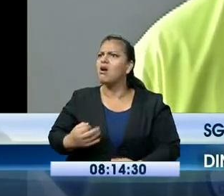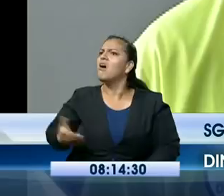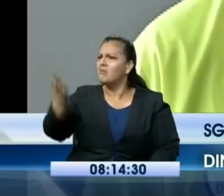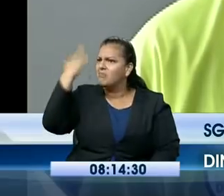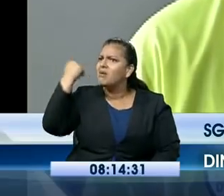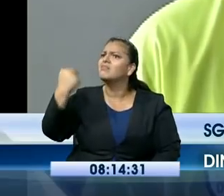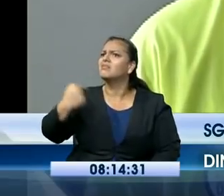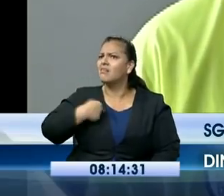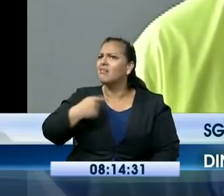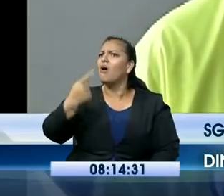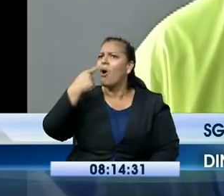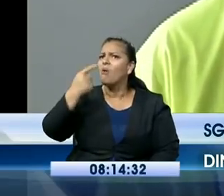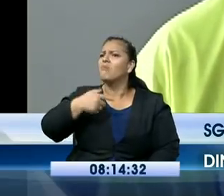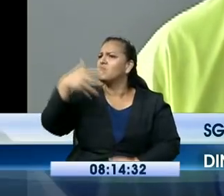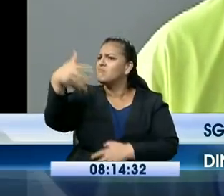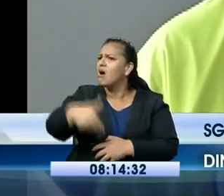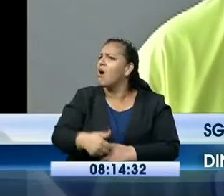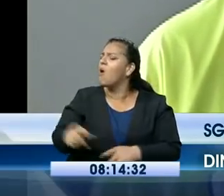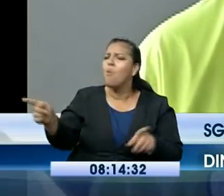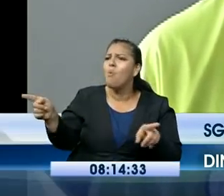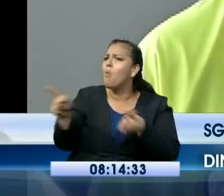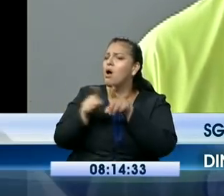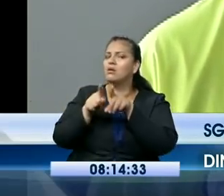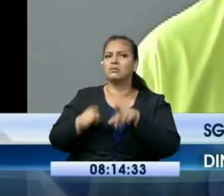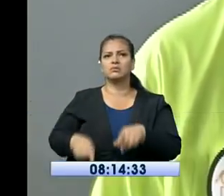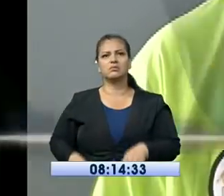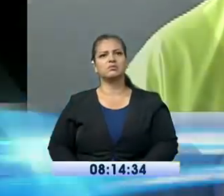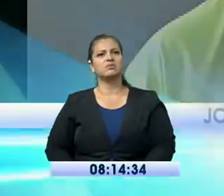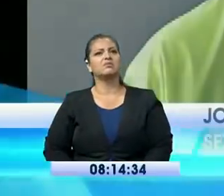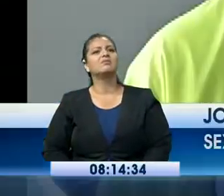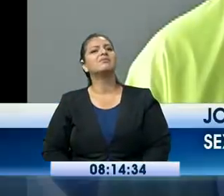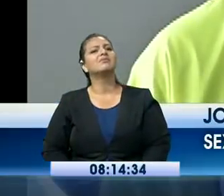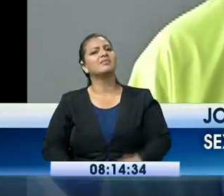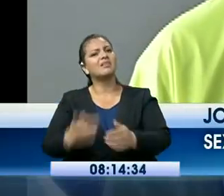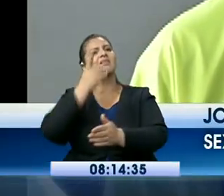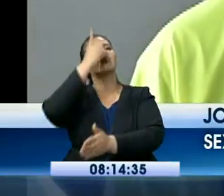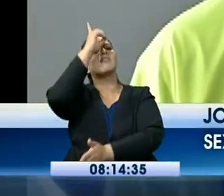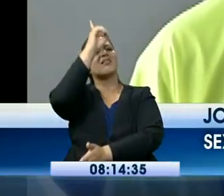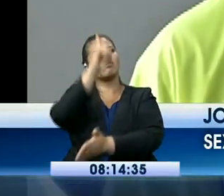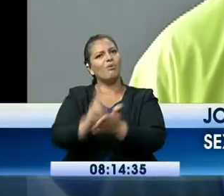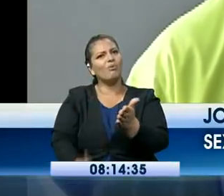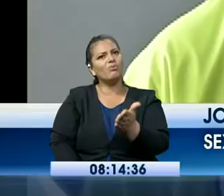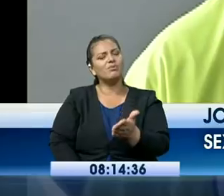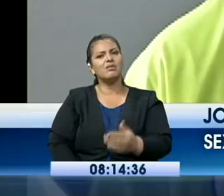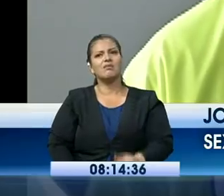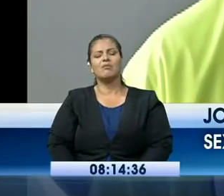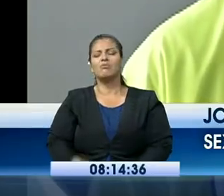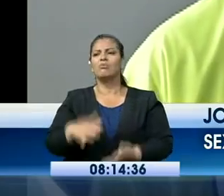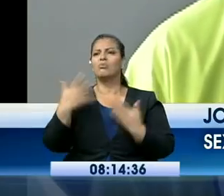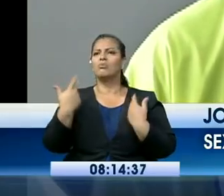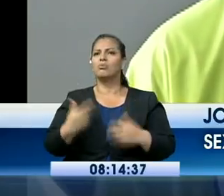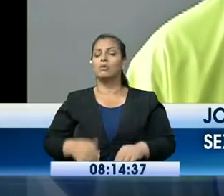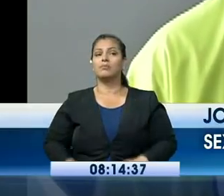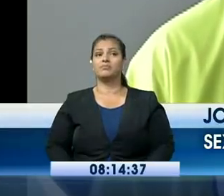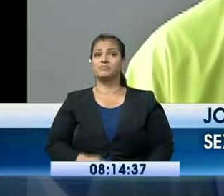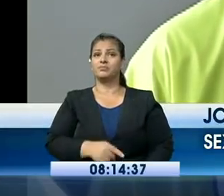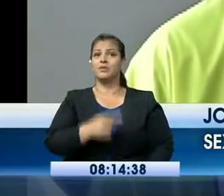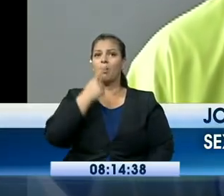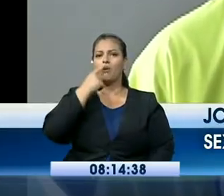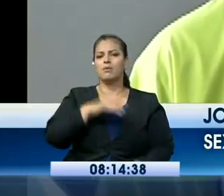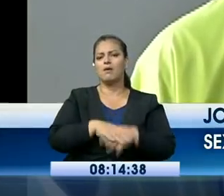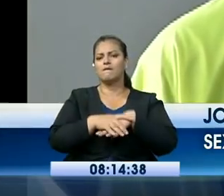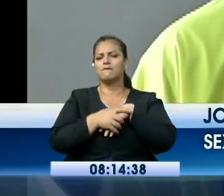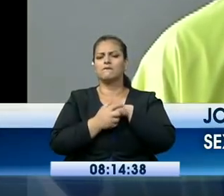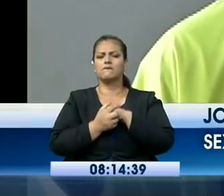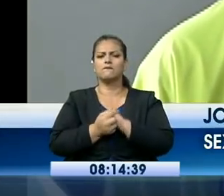los nueve distritos que somos siempre esto de abuso sexual la gente está muy al tino y se ha indicado que